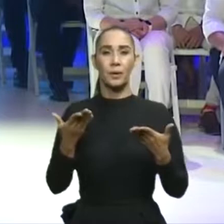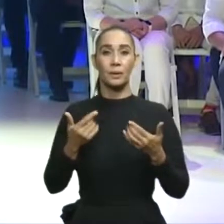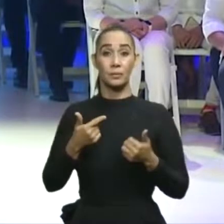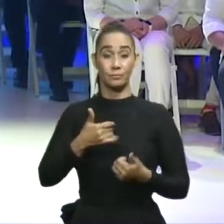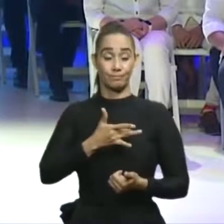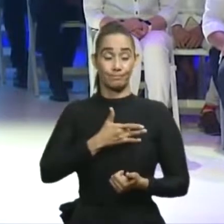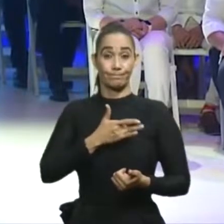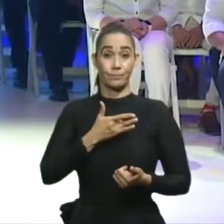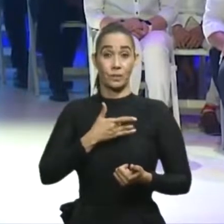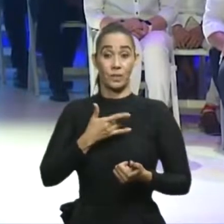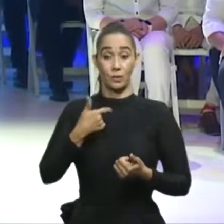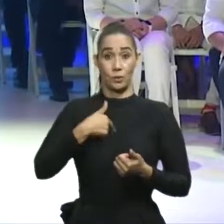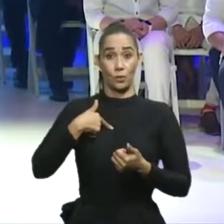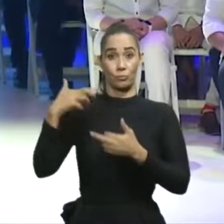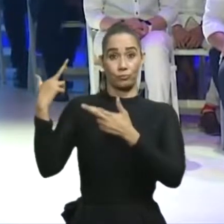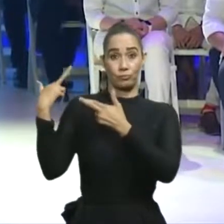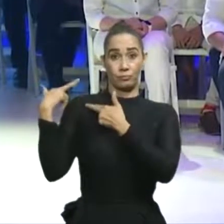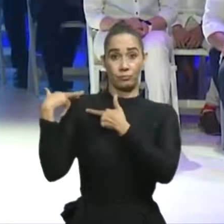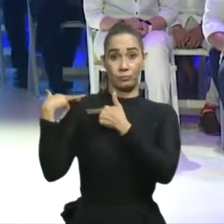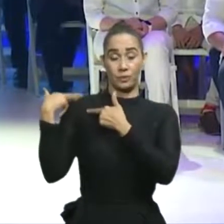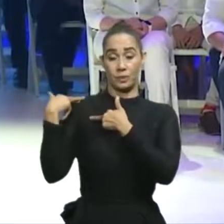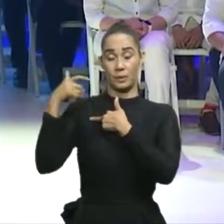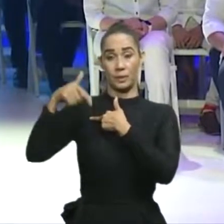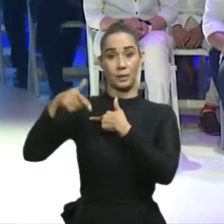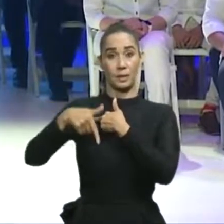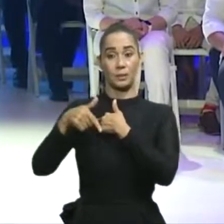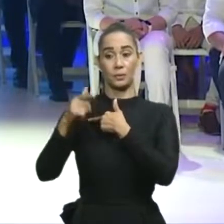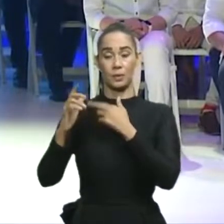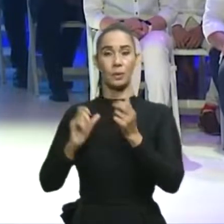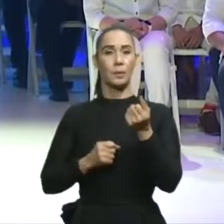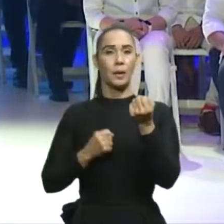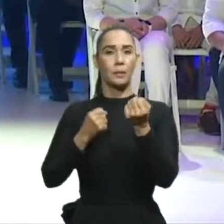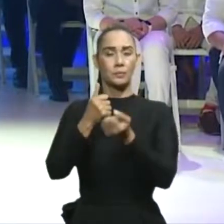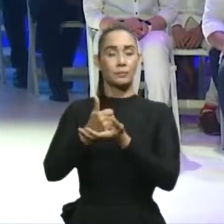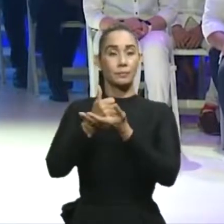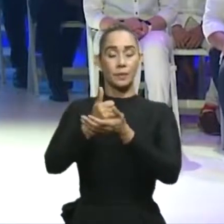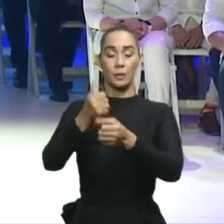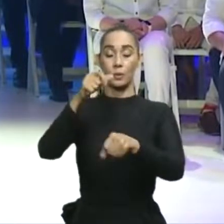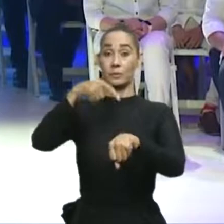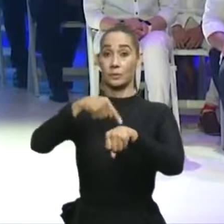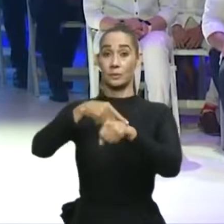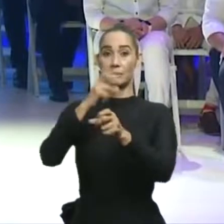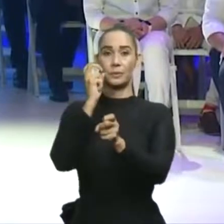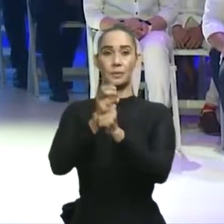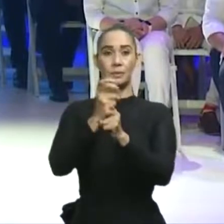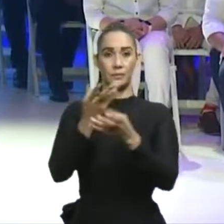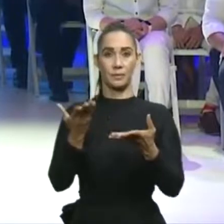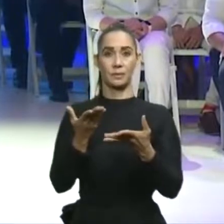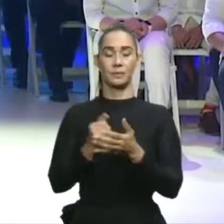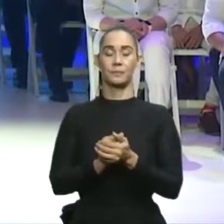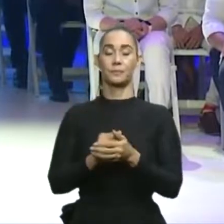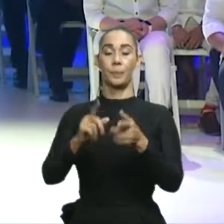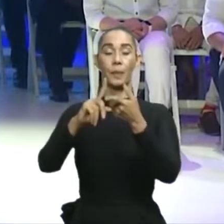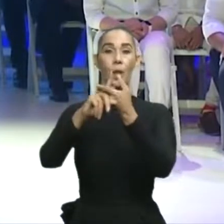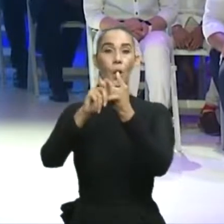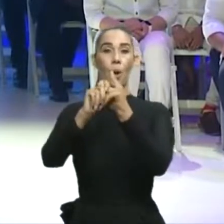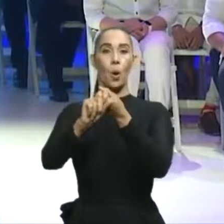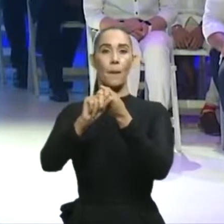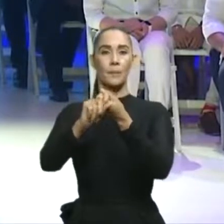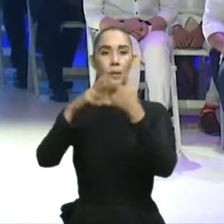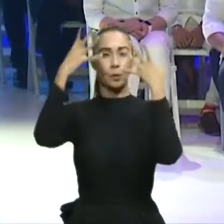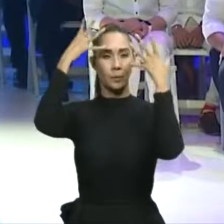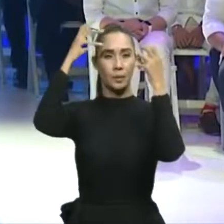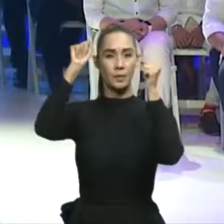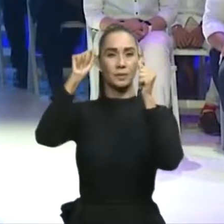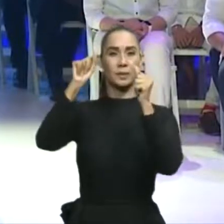histórica que ustedes me han dado en estos tiempos difíciles un amigo ex presidente centroamericano me dijo una vez